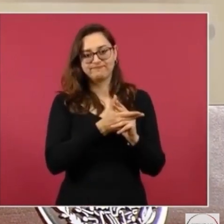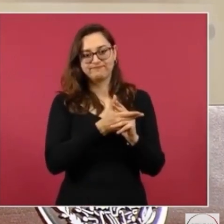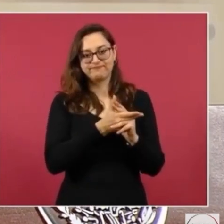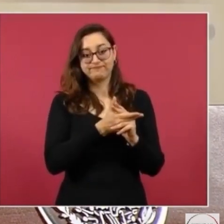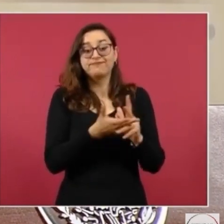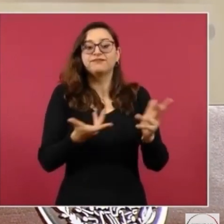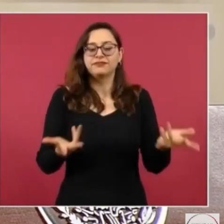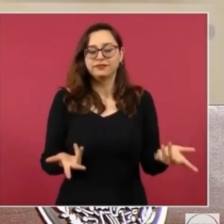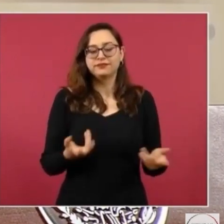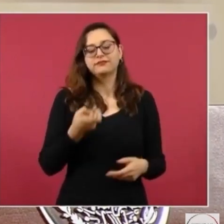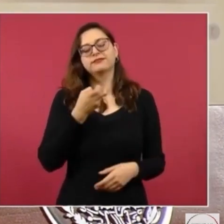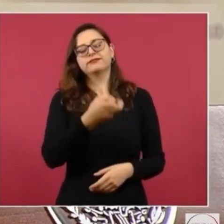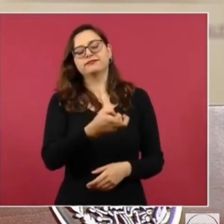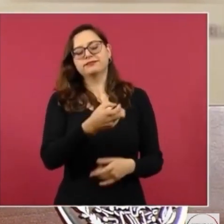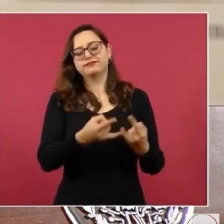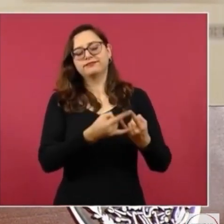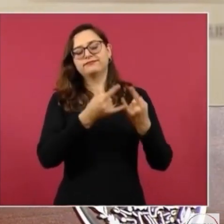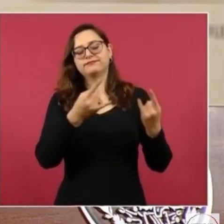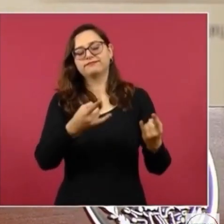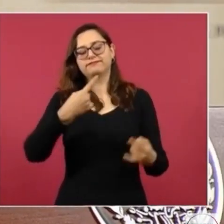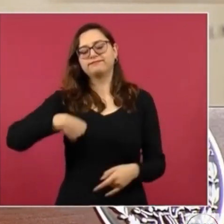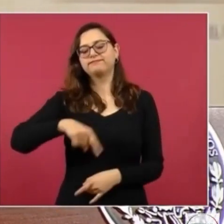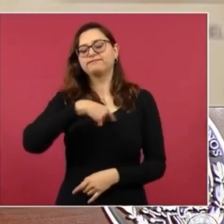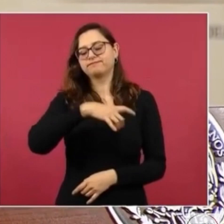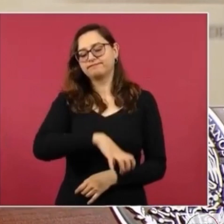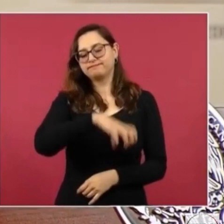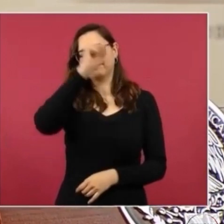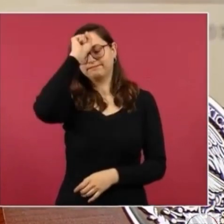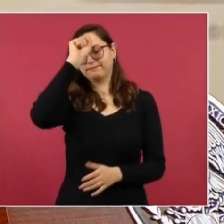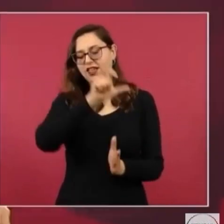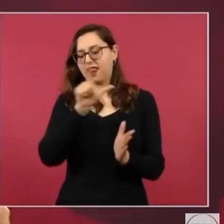una política de transformación.